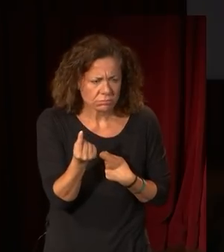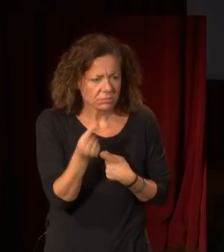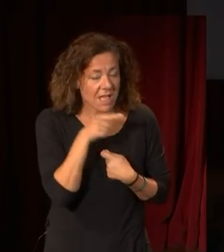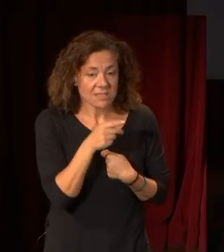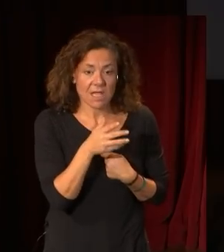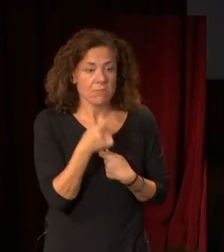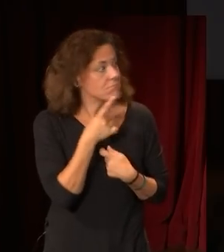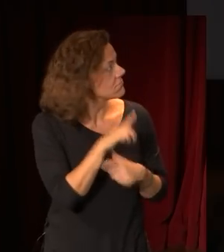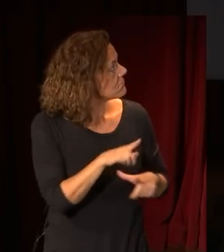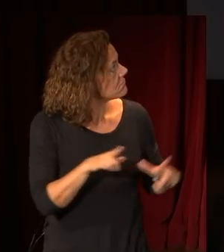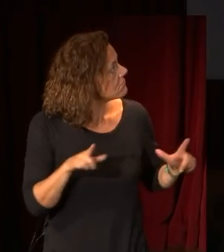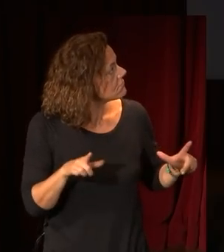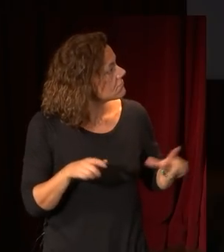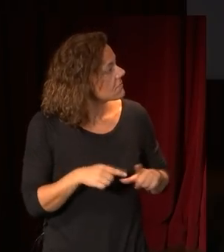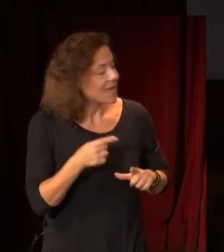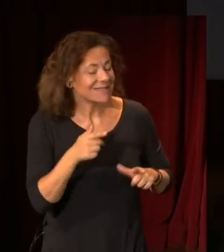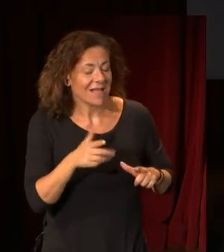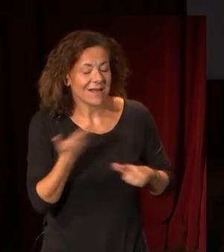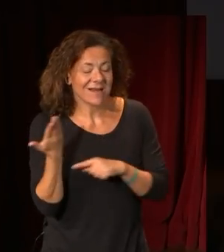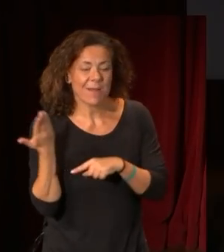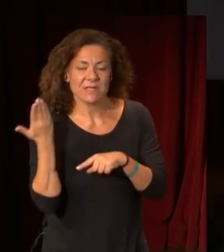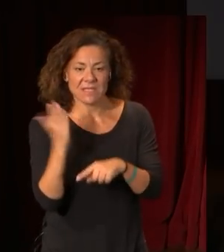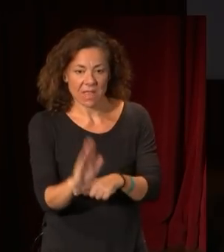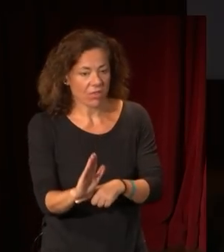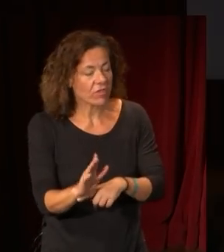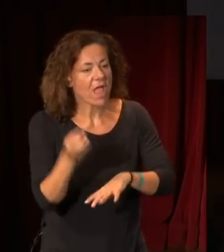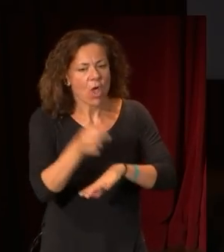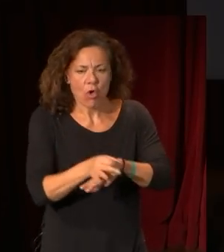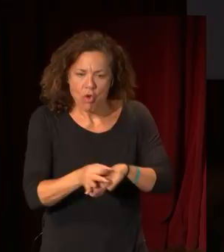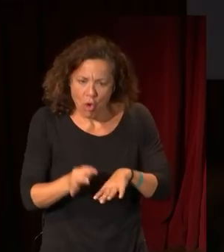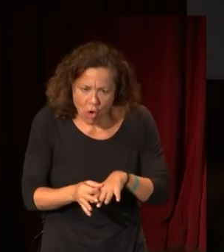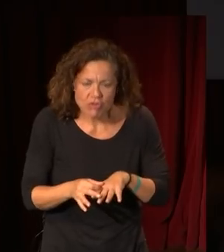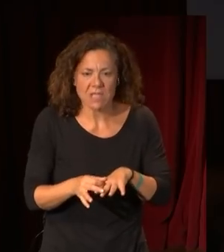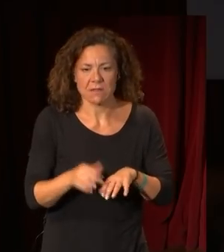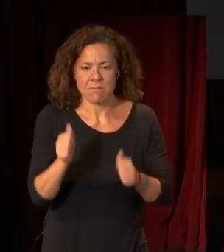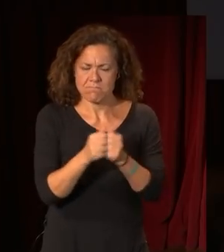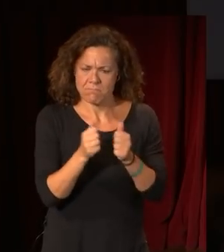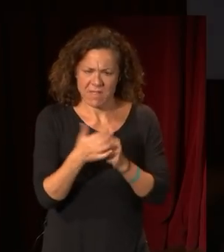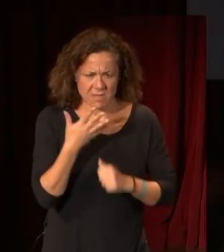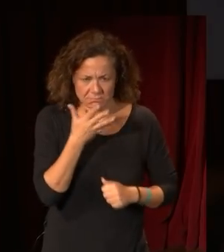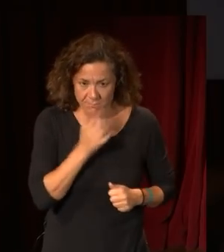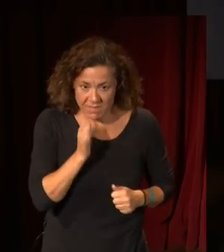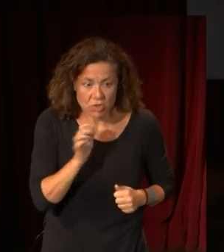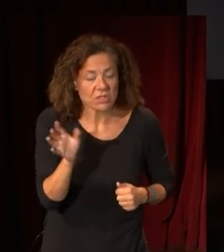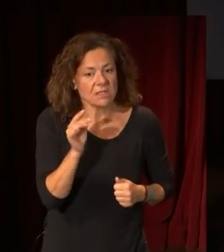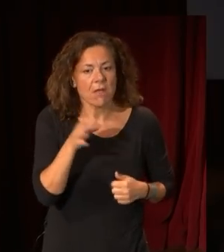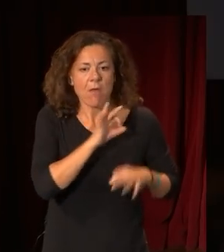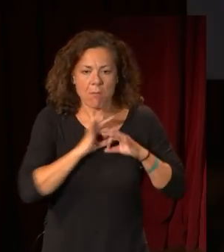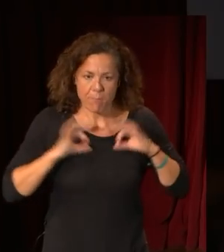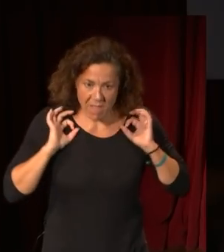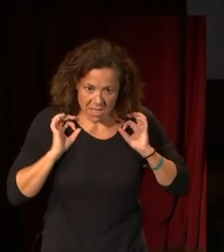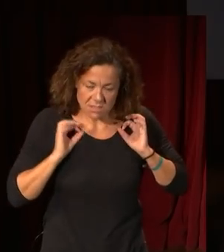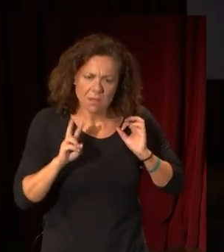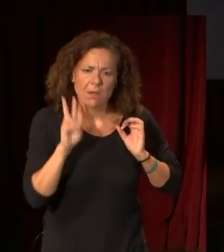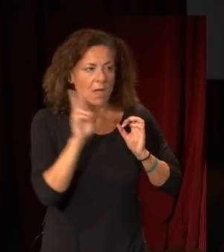preciosista representación de joyas tipo piedras preciosas perlas etcétera y que vemos en